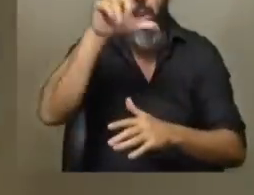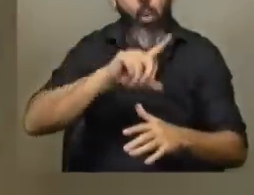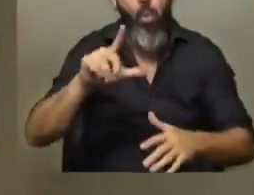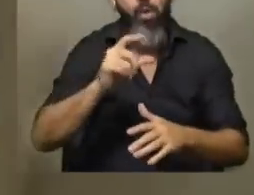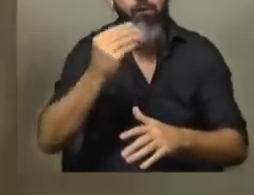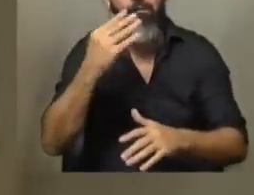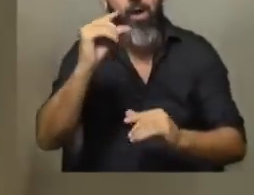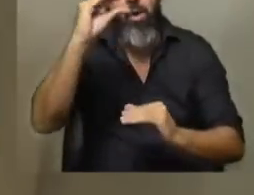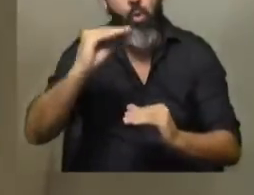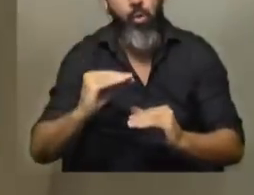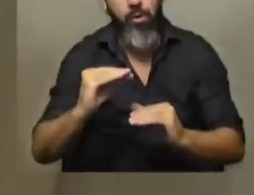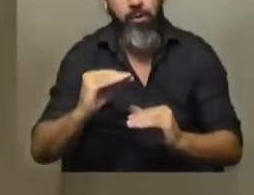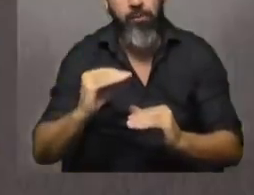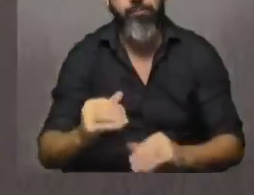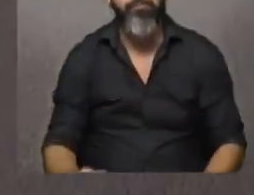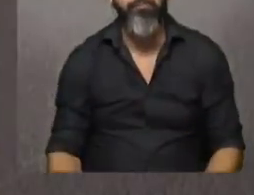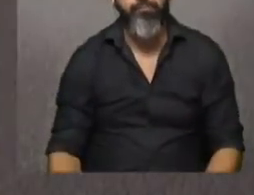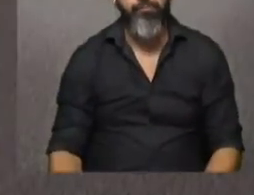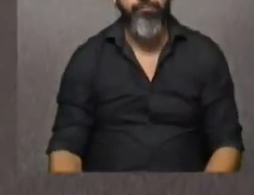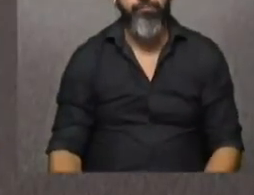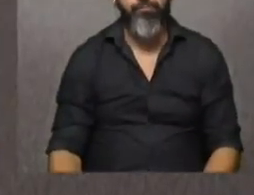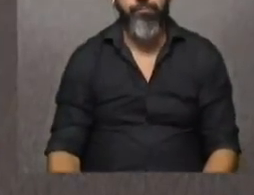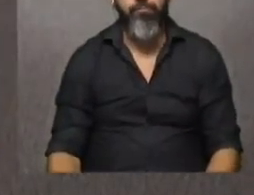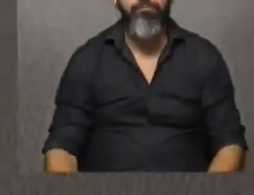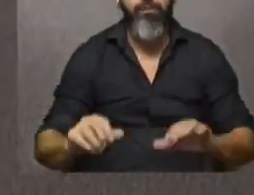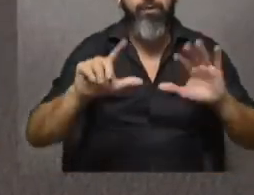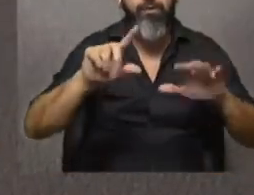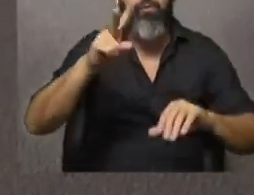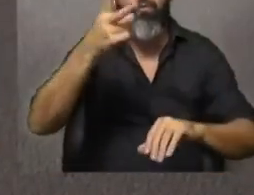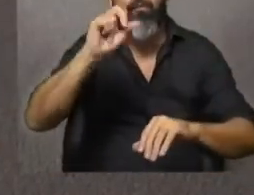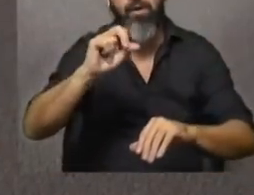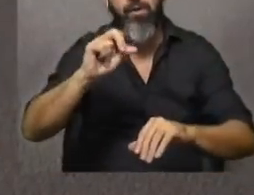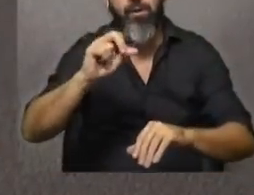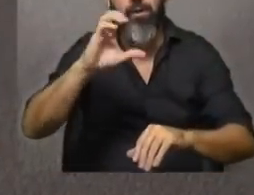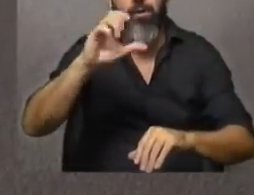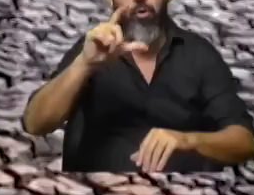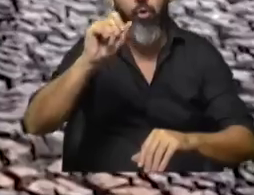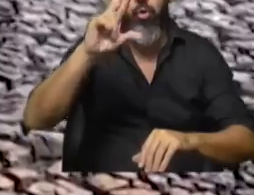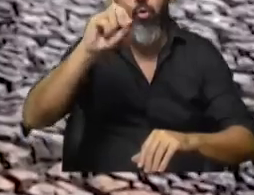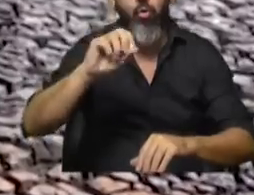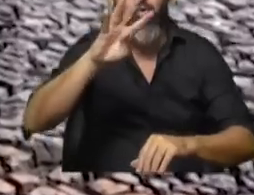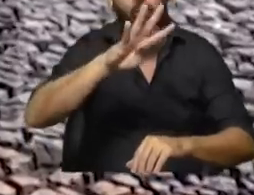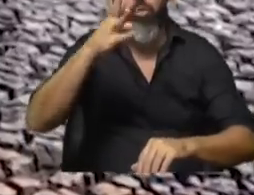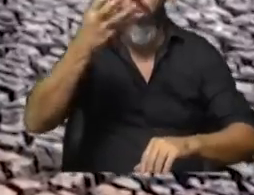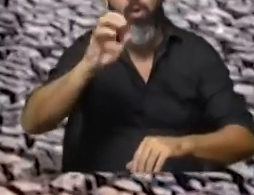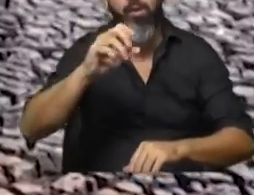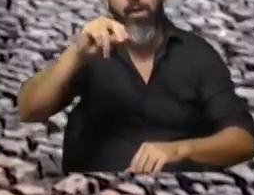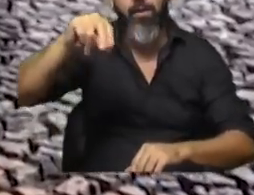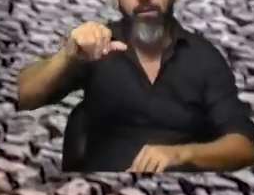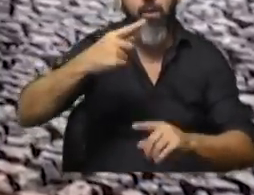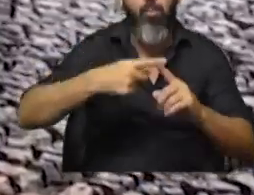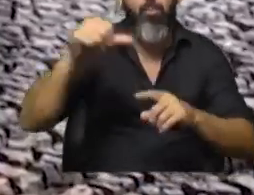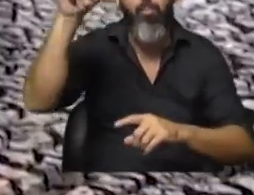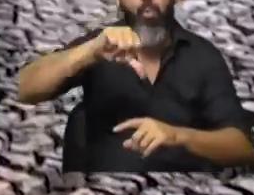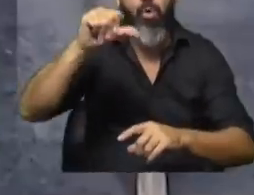con valores más cercanos a los máximos permitidos que son 720 miligramos de cloruro y 440 de sodio por